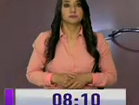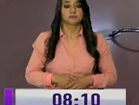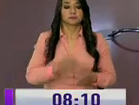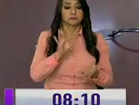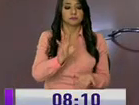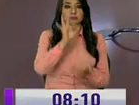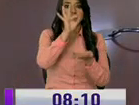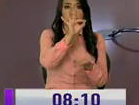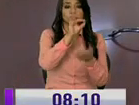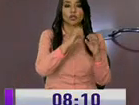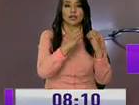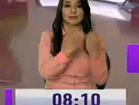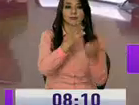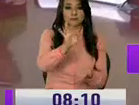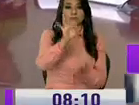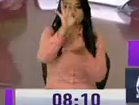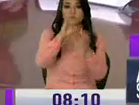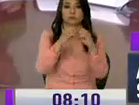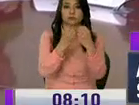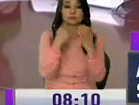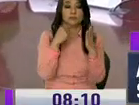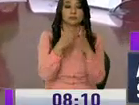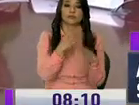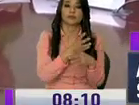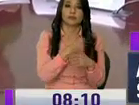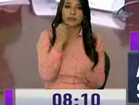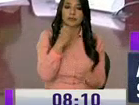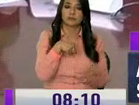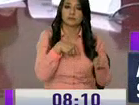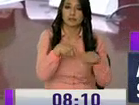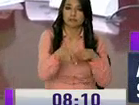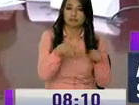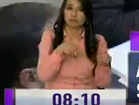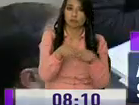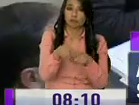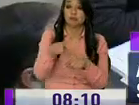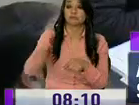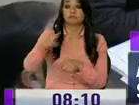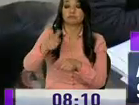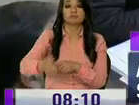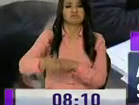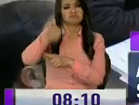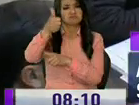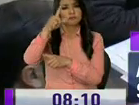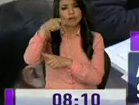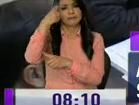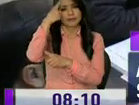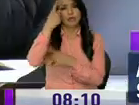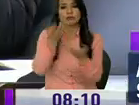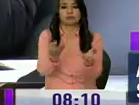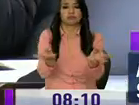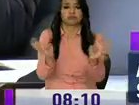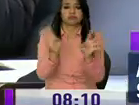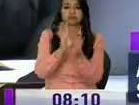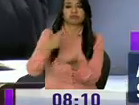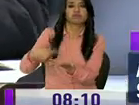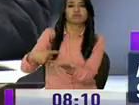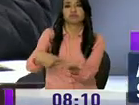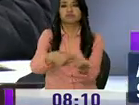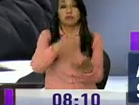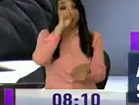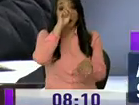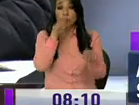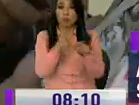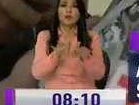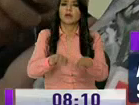Representantes de varios organismos, entre ellos la Federación de Transporte, se reunieron con autoridades de gobierno para buscar consenso sobre